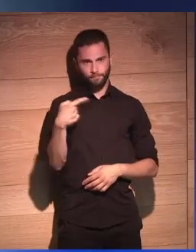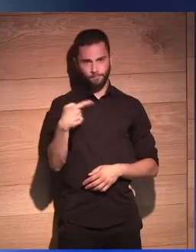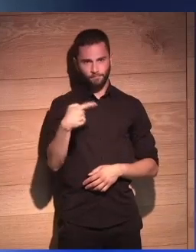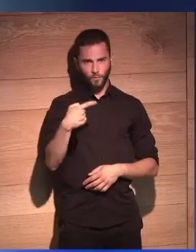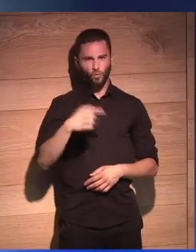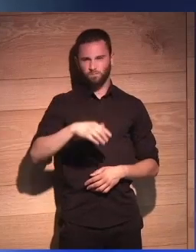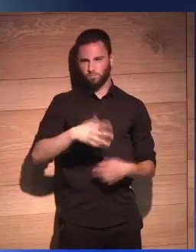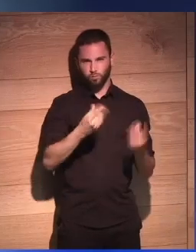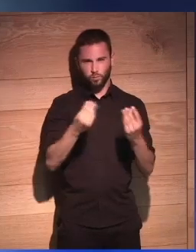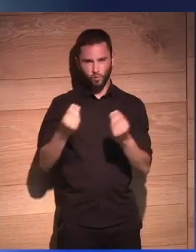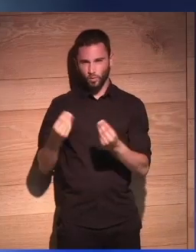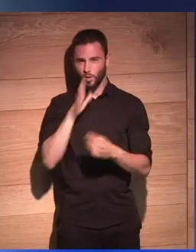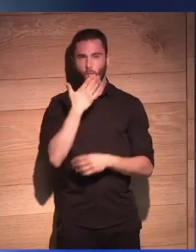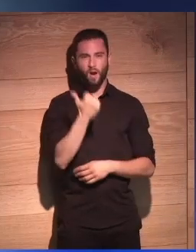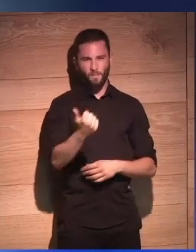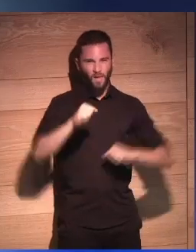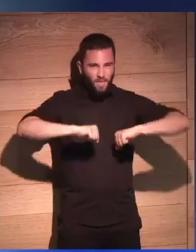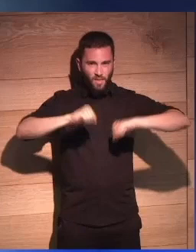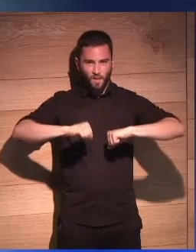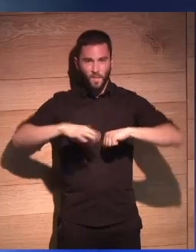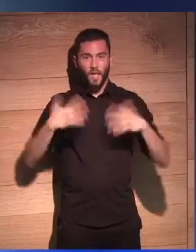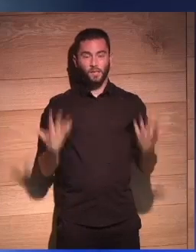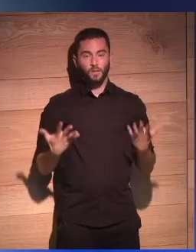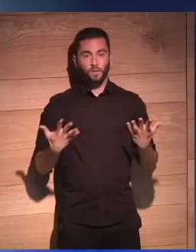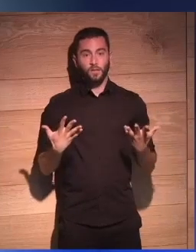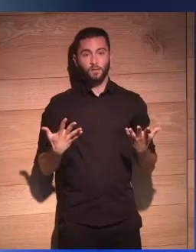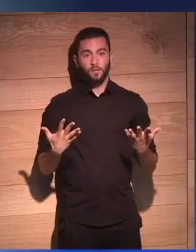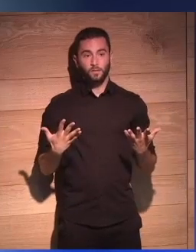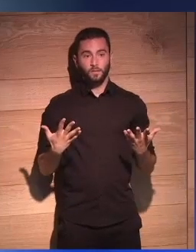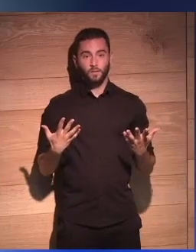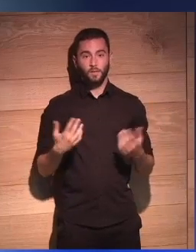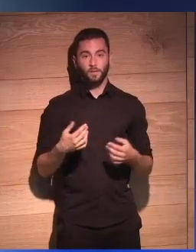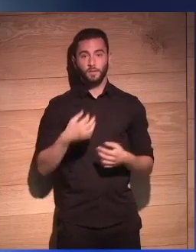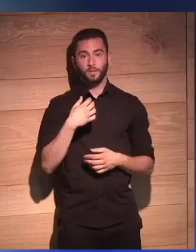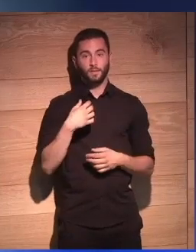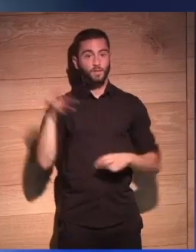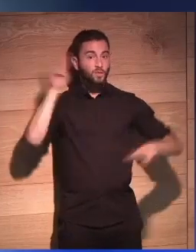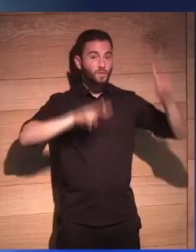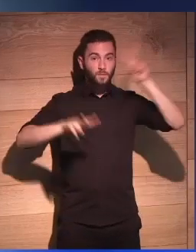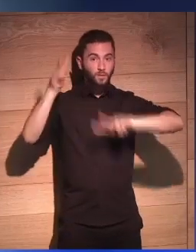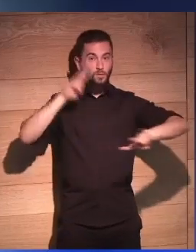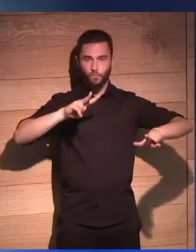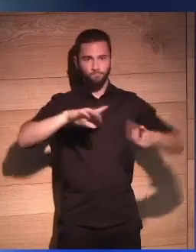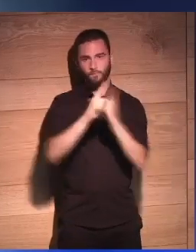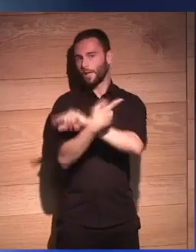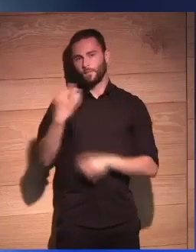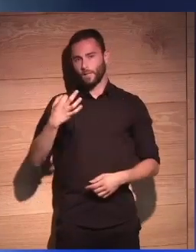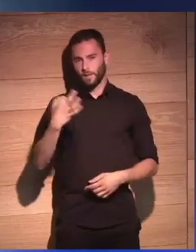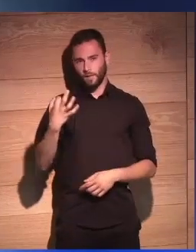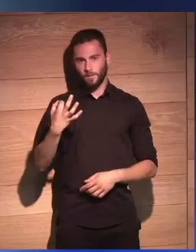gente mayor, del envejecimiento. Y lo que tenemos que hacer es cambiar ese discurso visual, ¿no? Llenar. Y